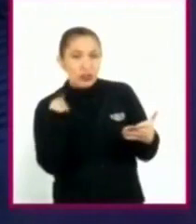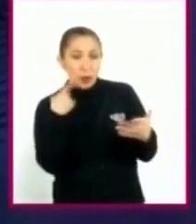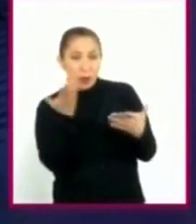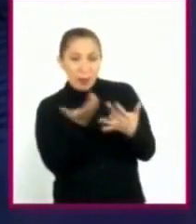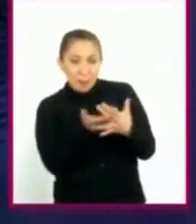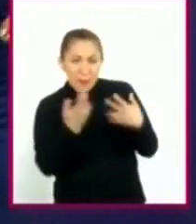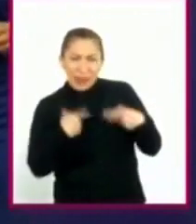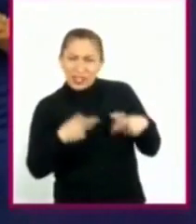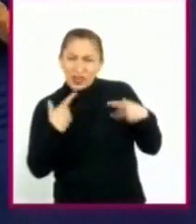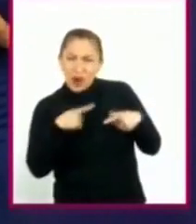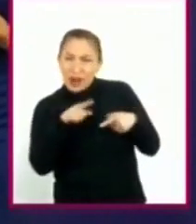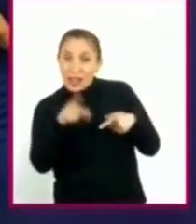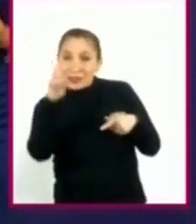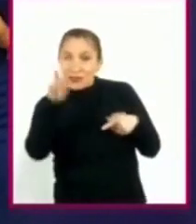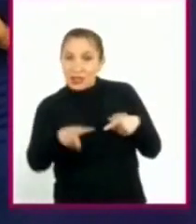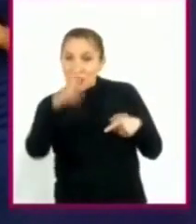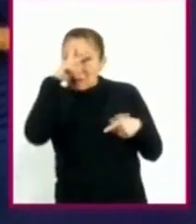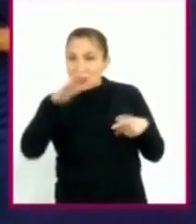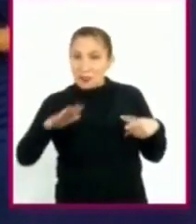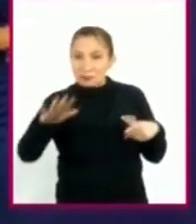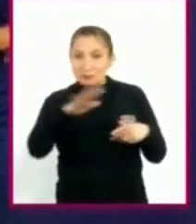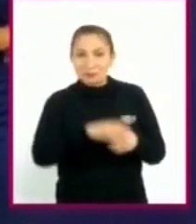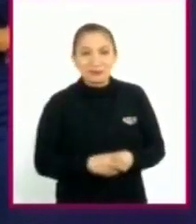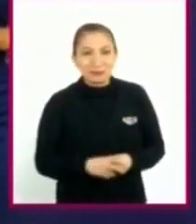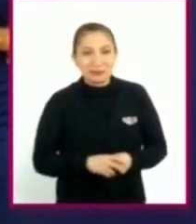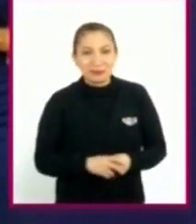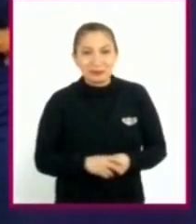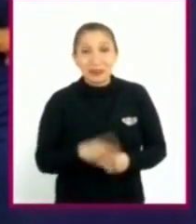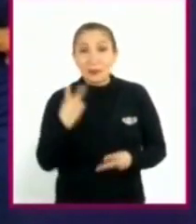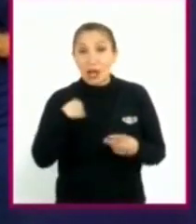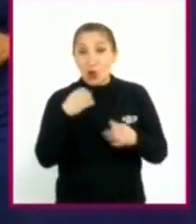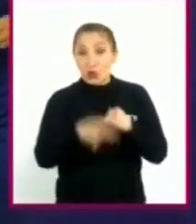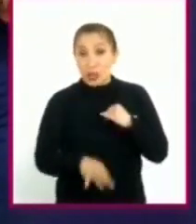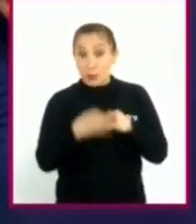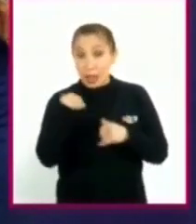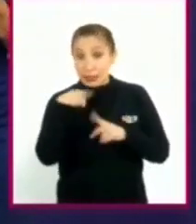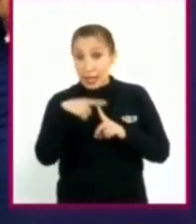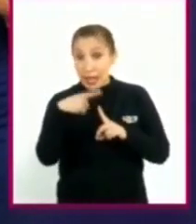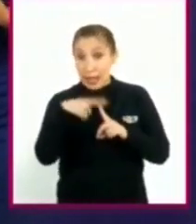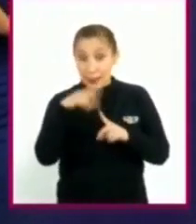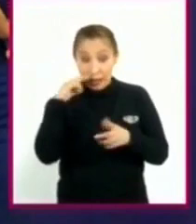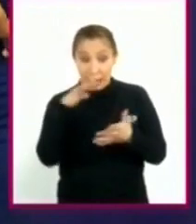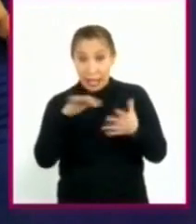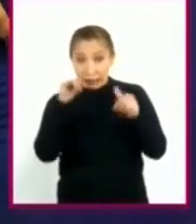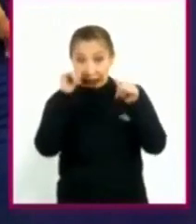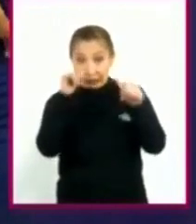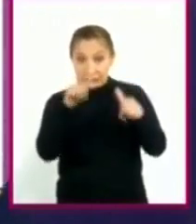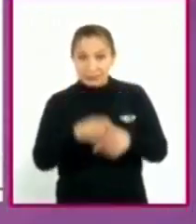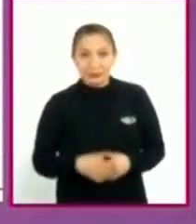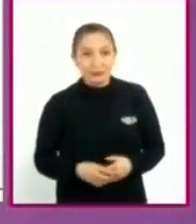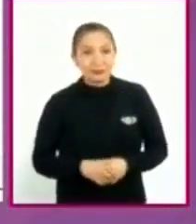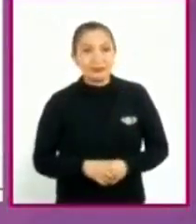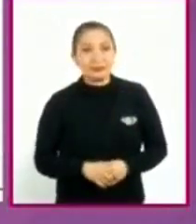y personajes del realismo mexicano. Y viene el último reto, así que lean con atención.